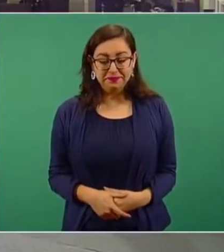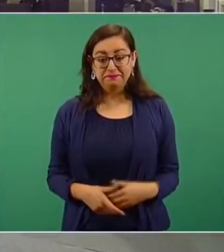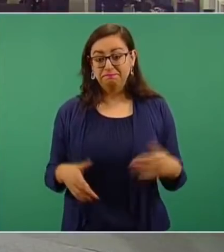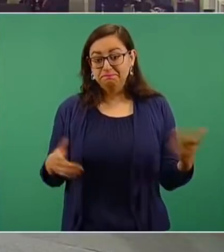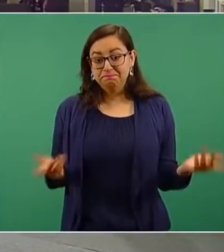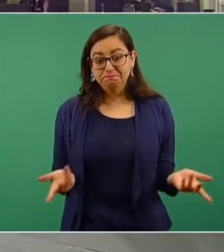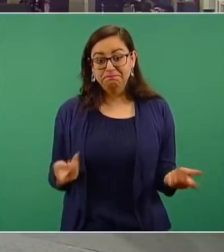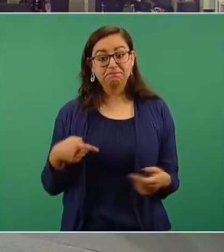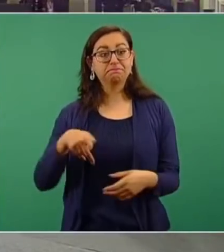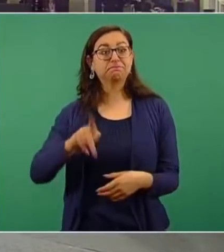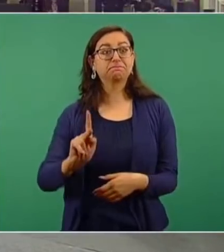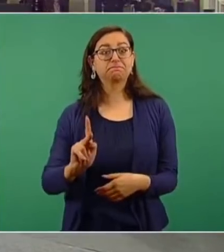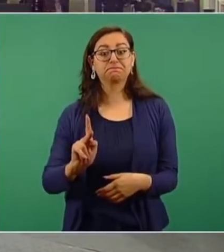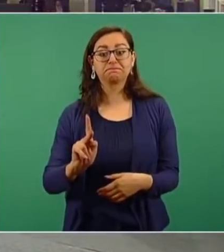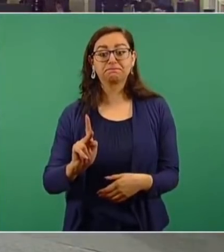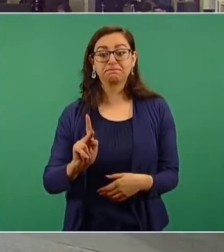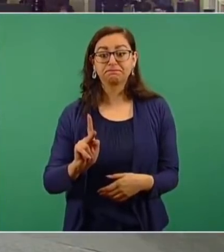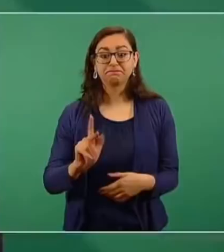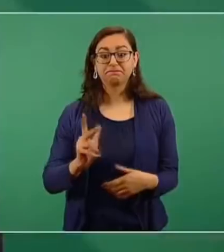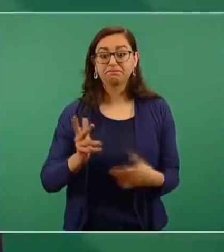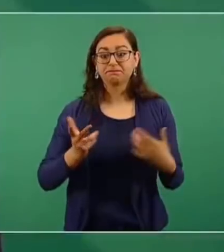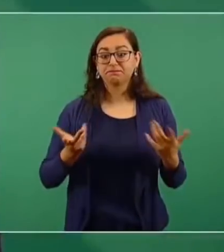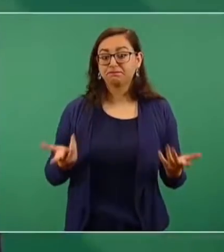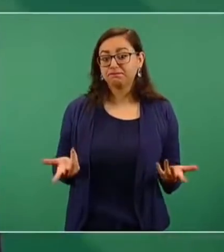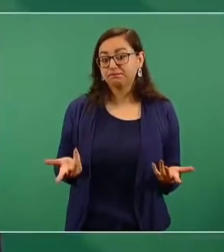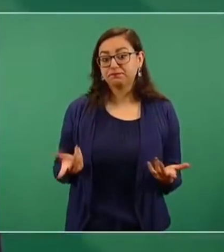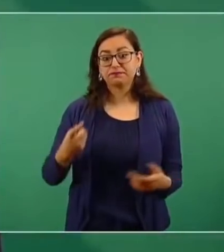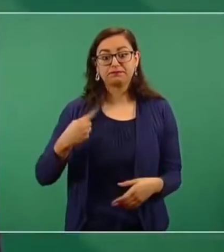Pero eso tampoco nos debe de